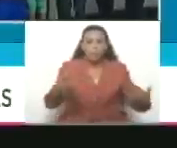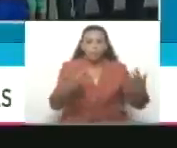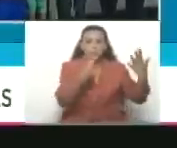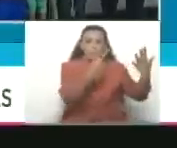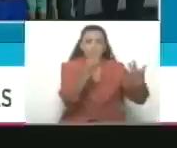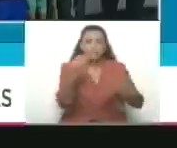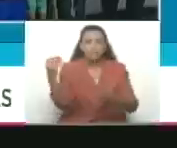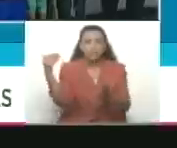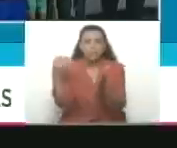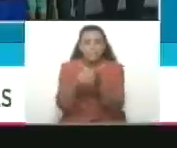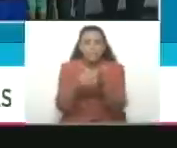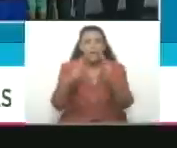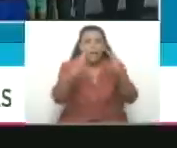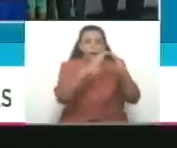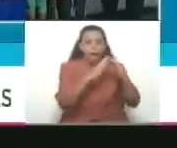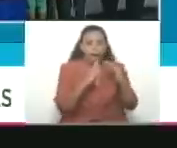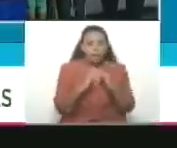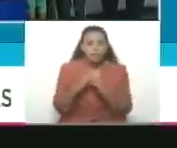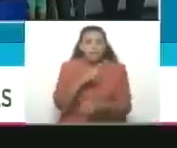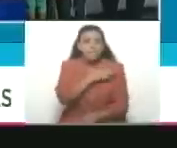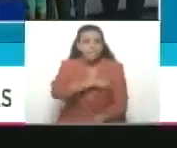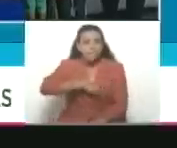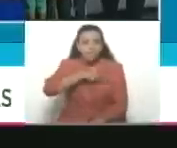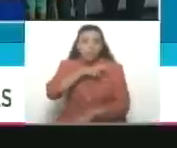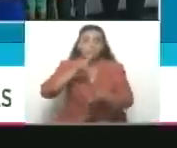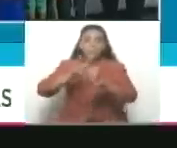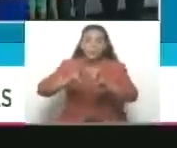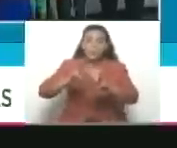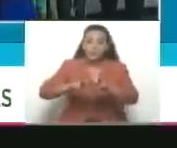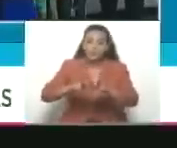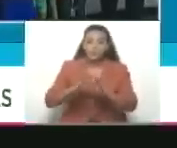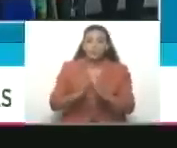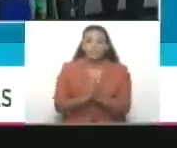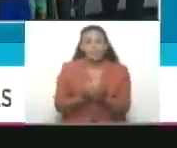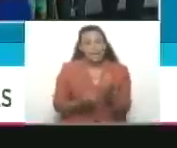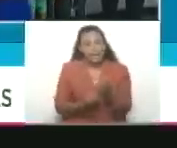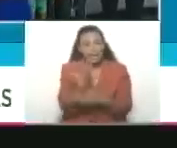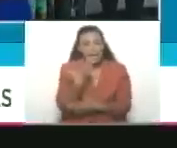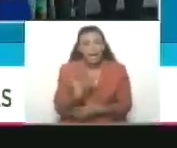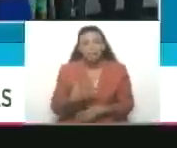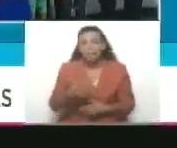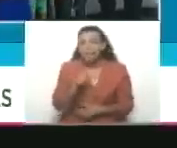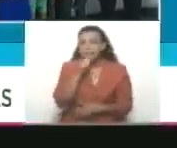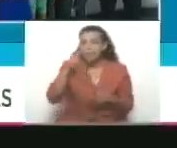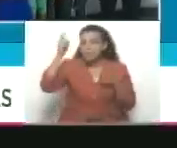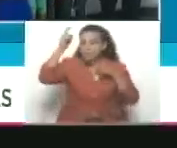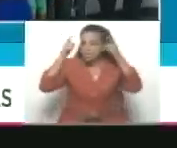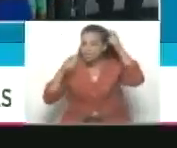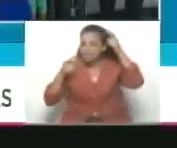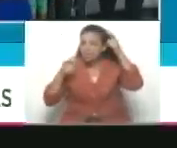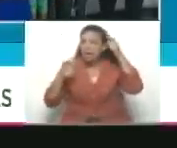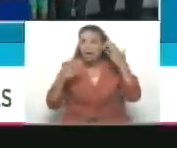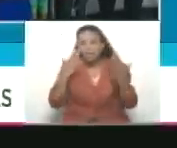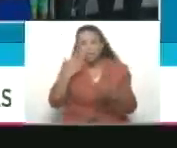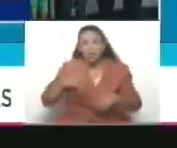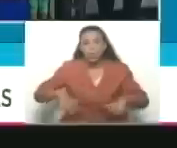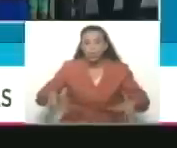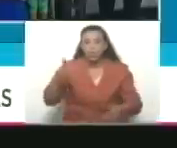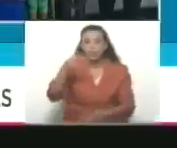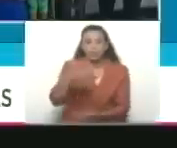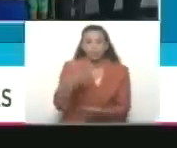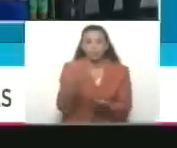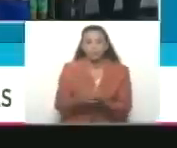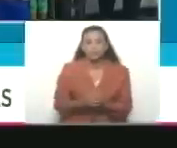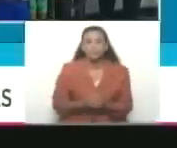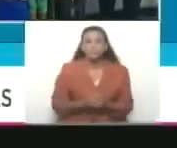4700000 viviendas de la gran misión vivienda Venezuela creada por nuestro comandante Chávez en las tejería